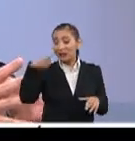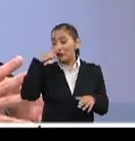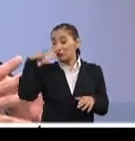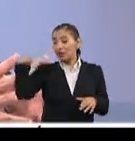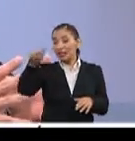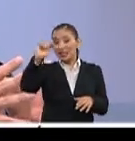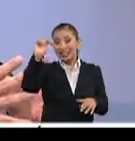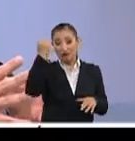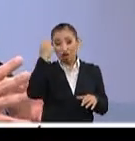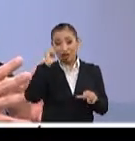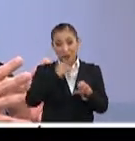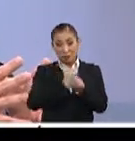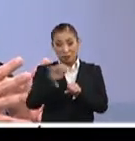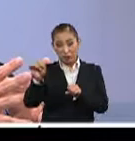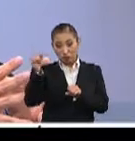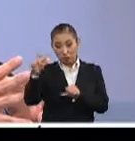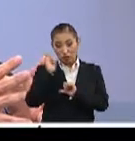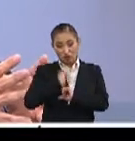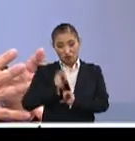responsables de tecnologías de información